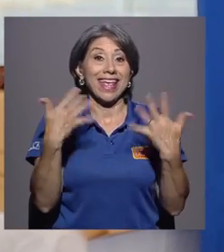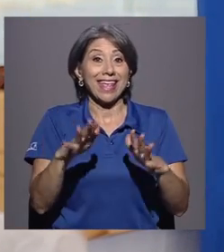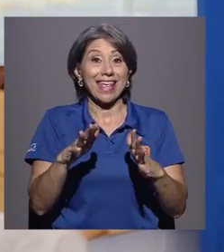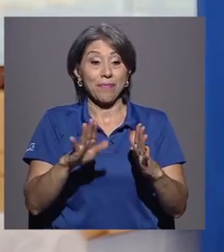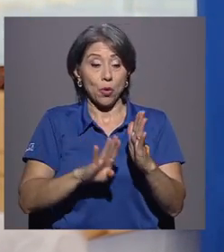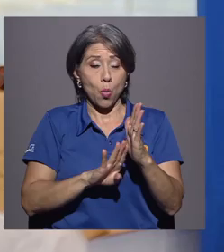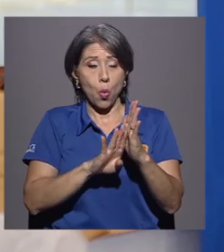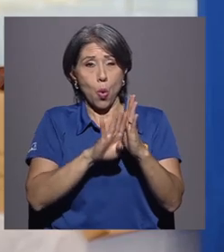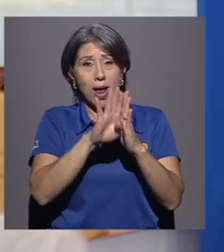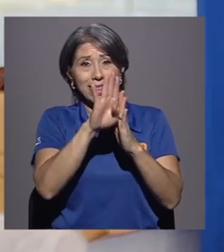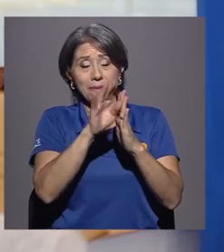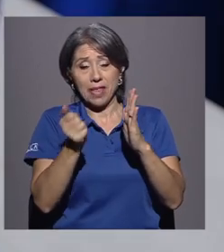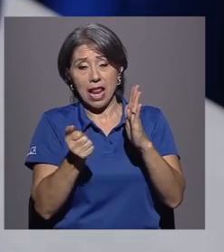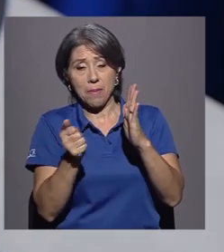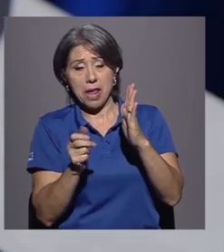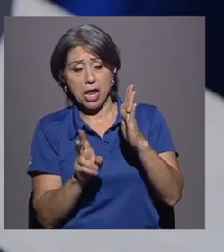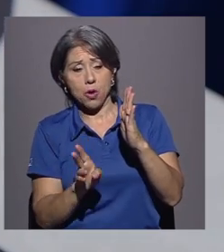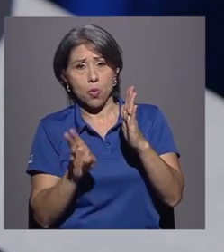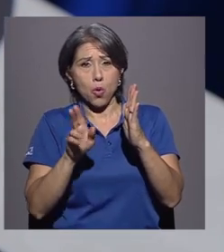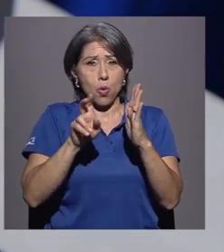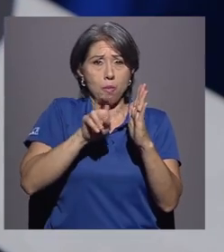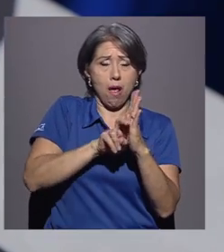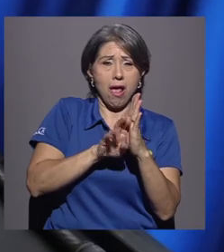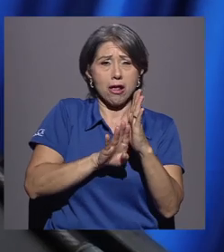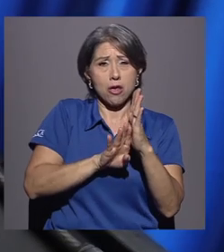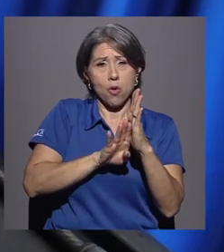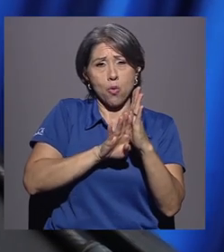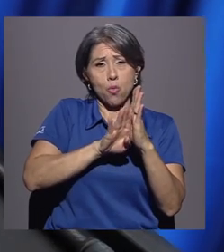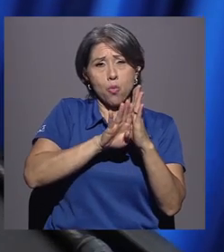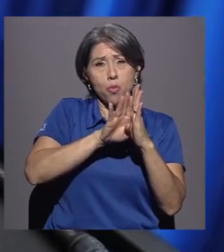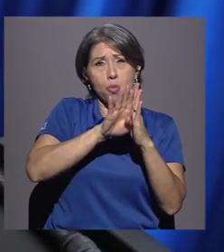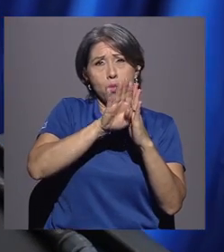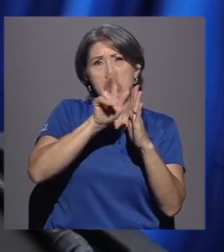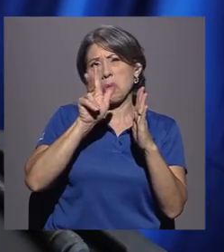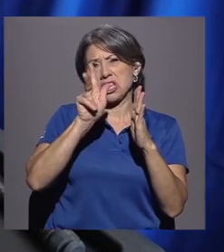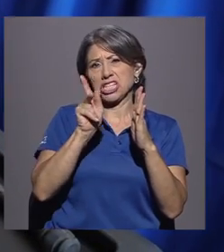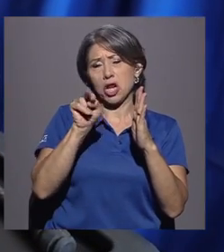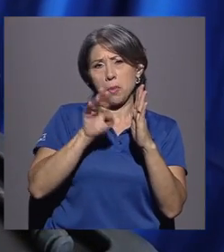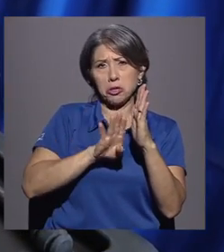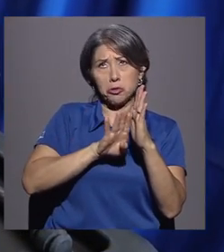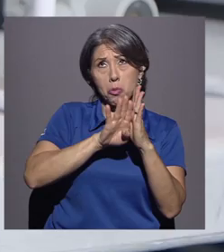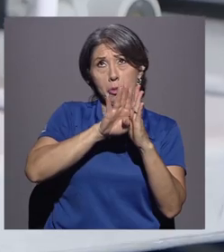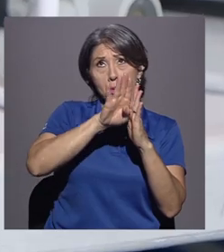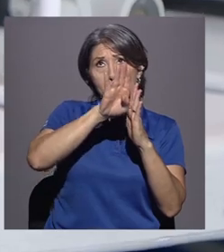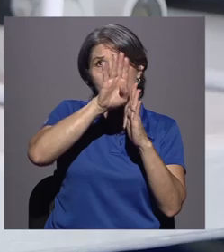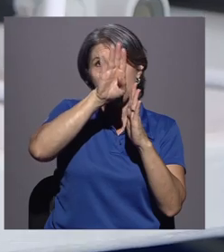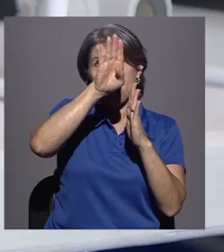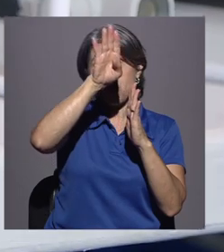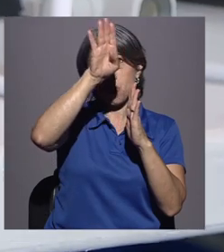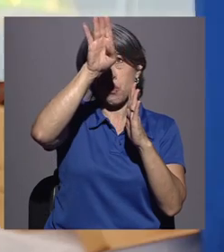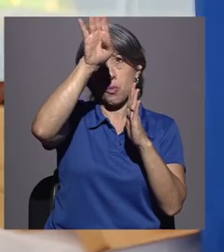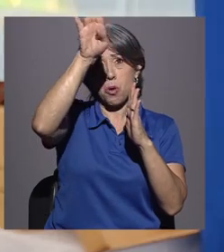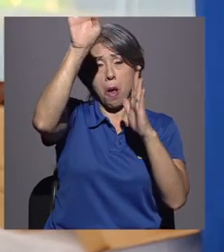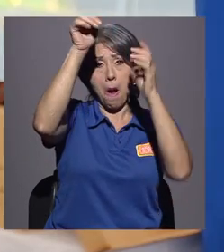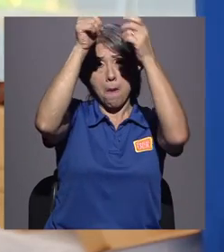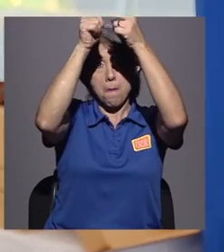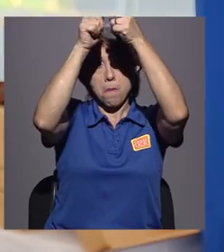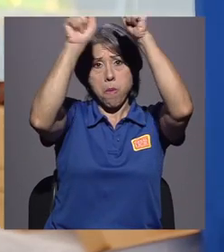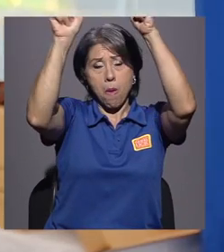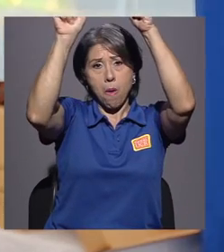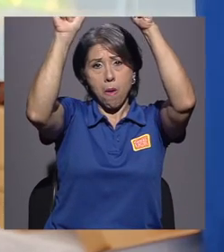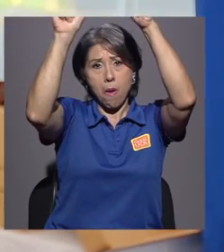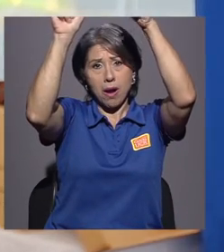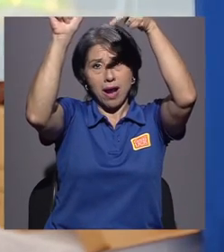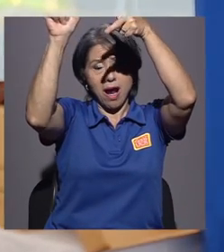cohete que llega a unos 5 kilómetros, de 3 a 4 kilómetros de altura, y en ese momento se abre el cohete, baja